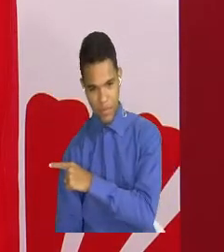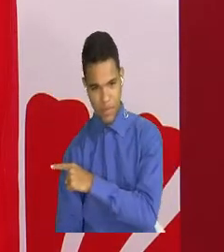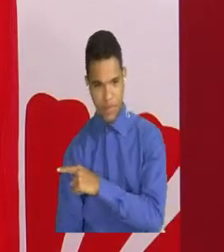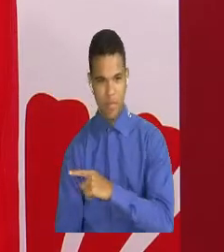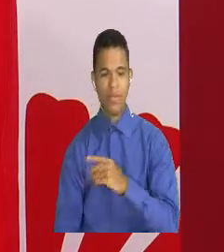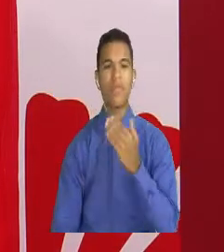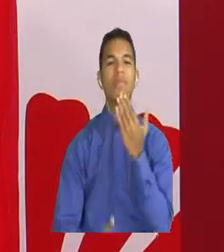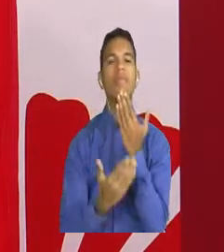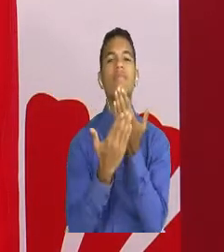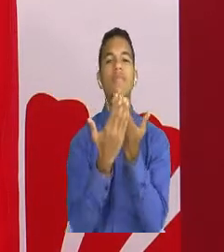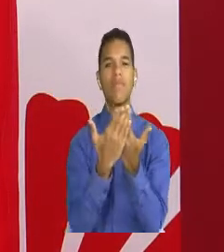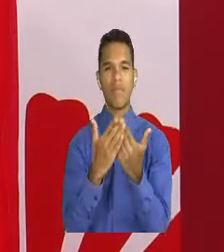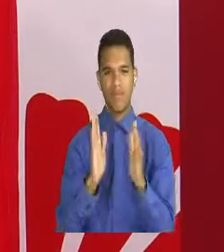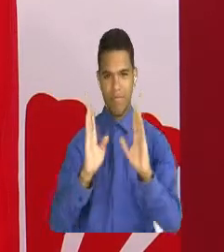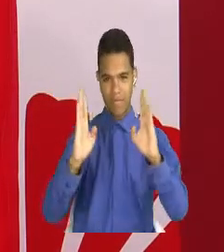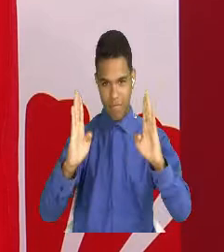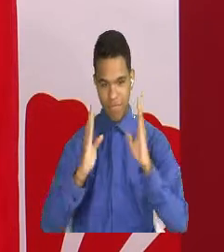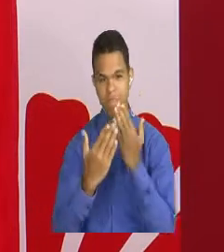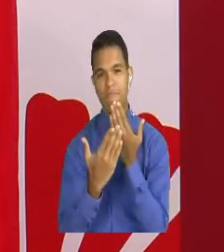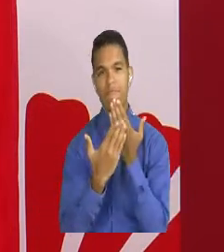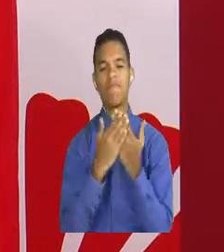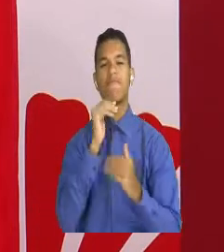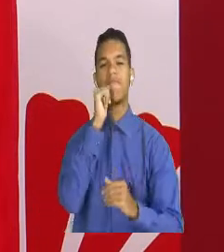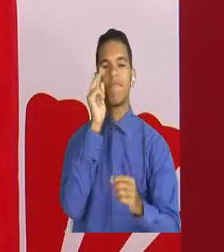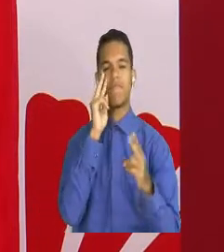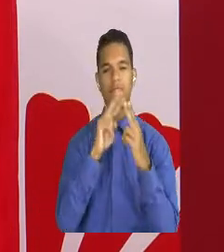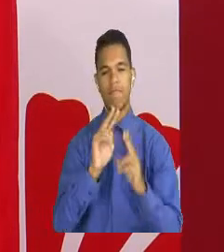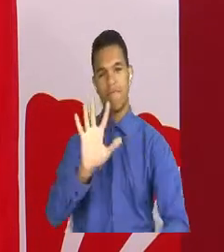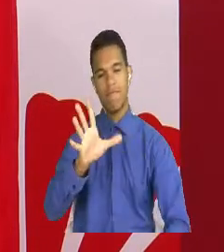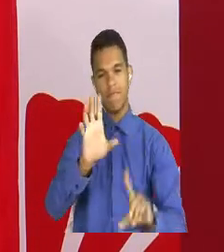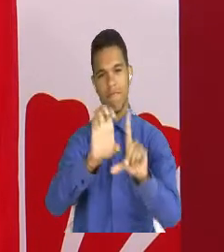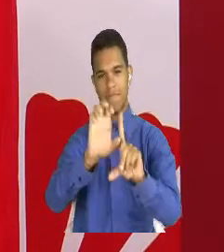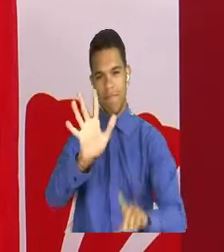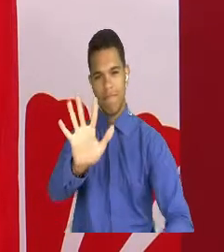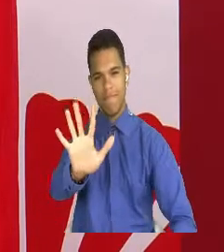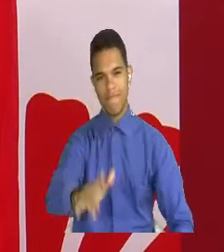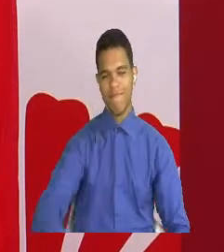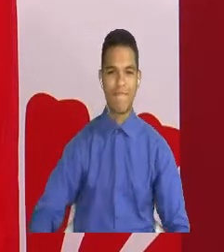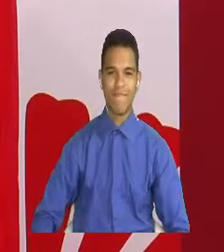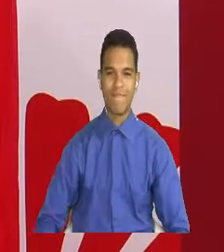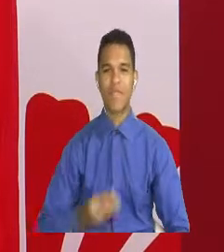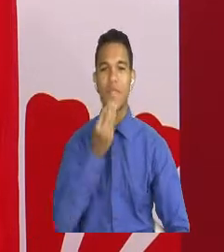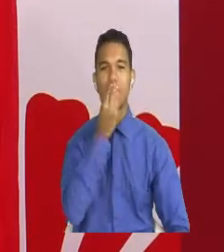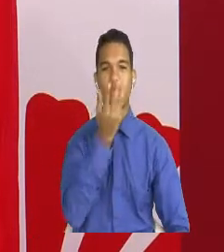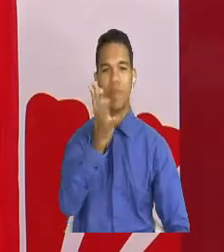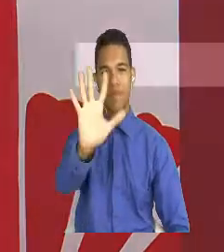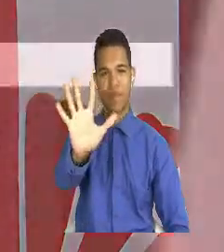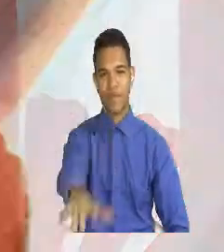Gracias por estar aquí conectados con nosotros. Nos vemos mañana en el mismo canal a la misma hora. Un beso gigante.